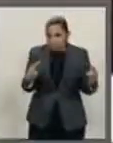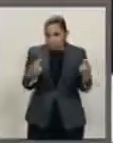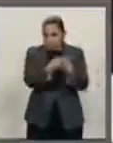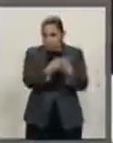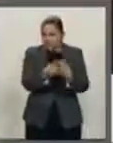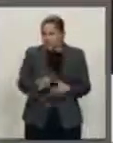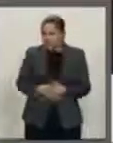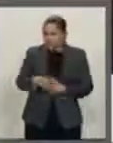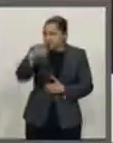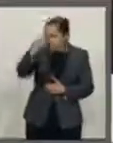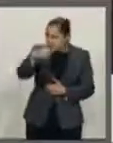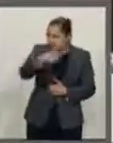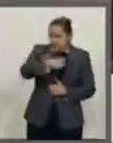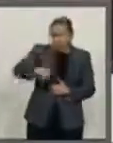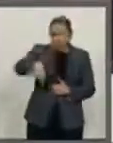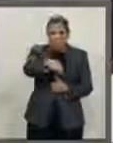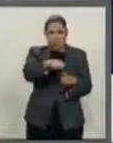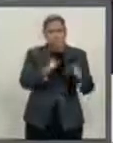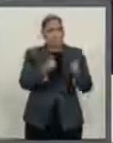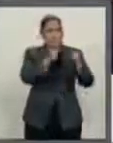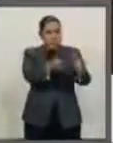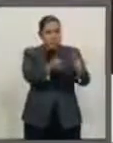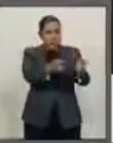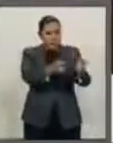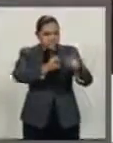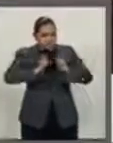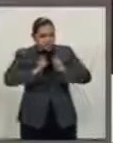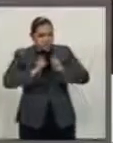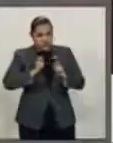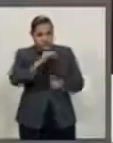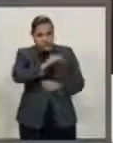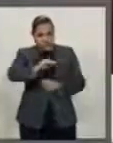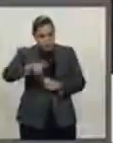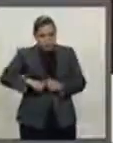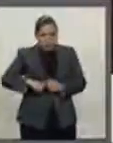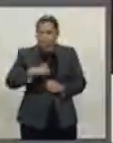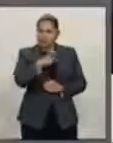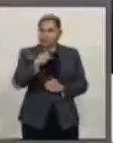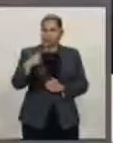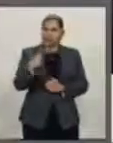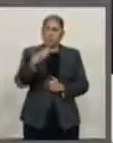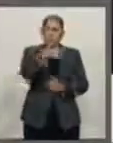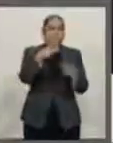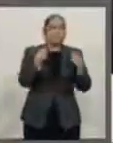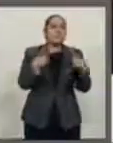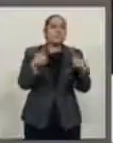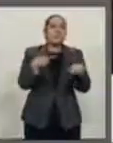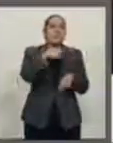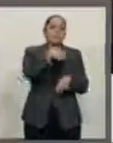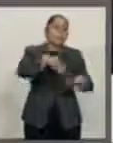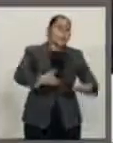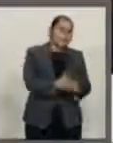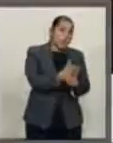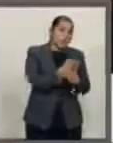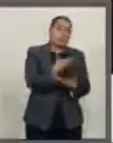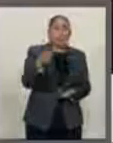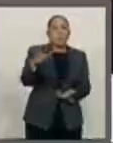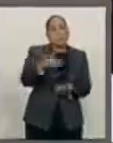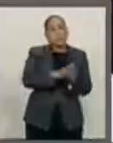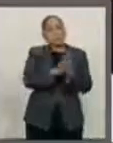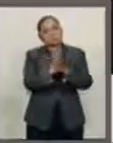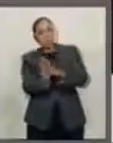no debe existir distinción entre mexicanos por nacimiento con una nacionalidad y con doble